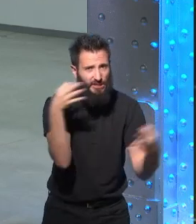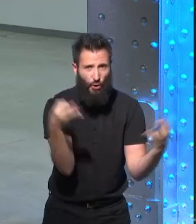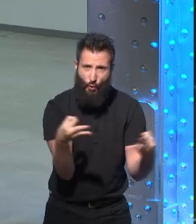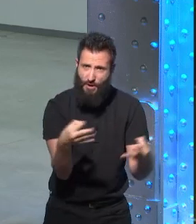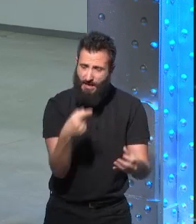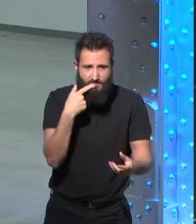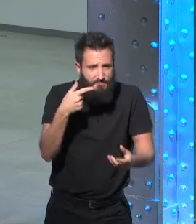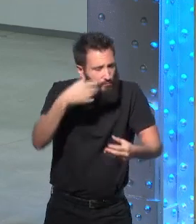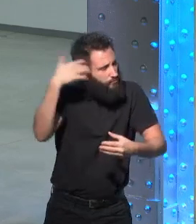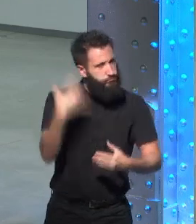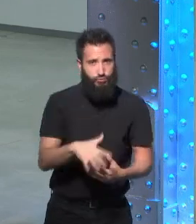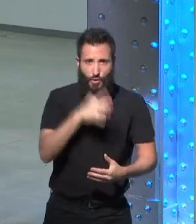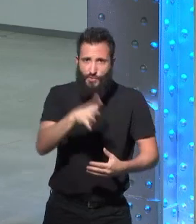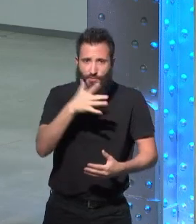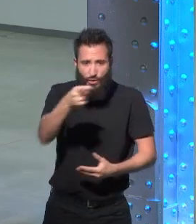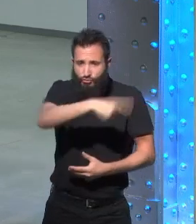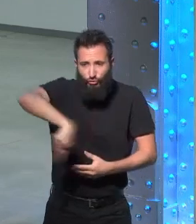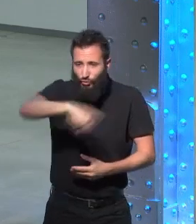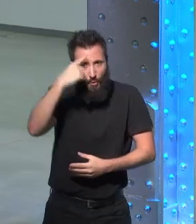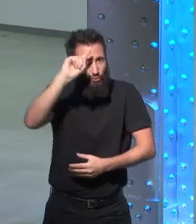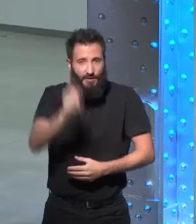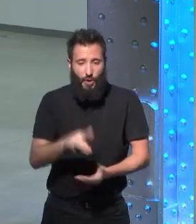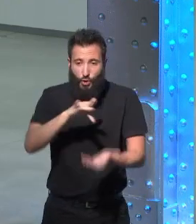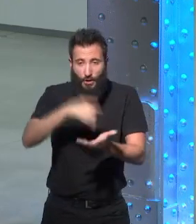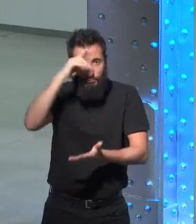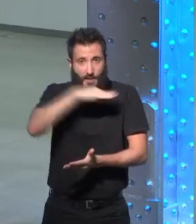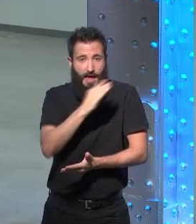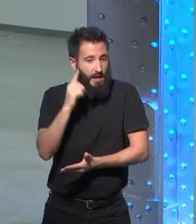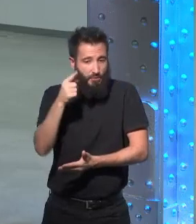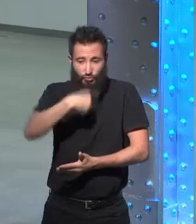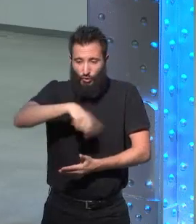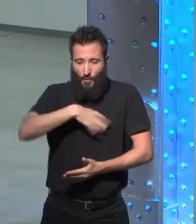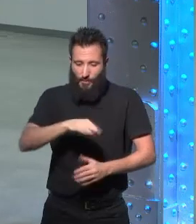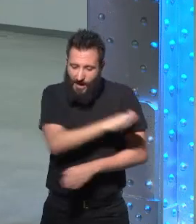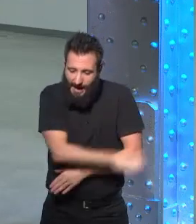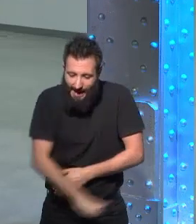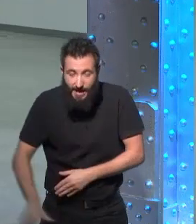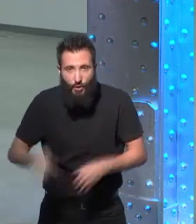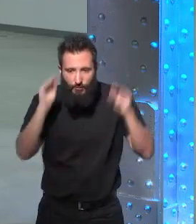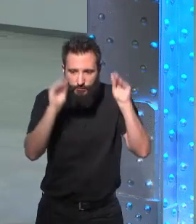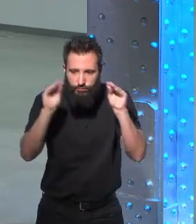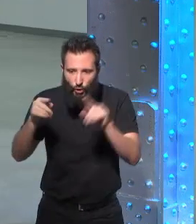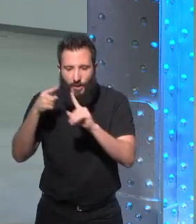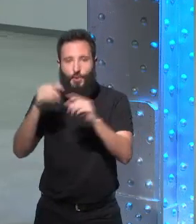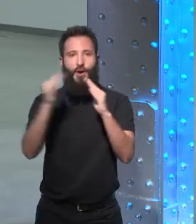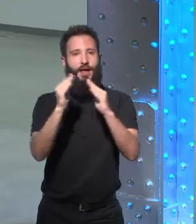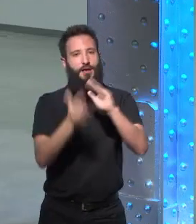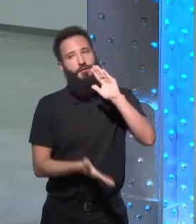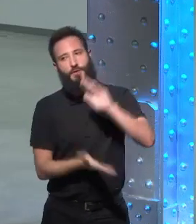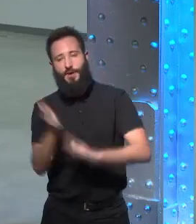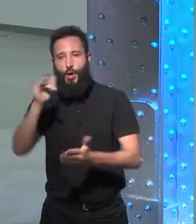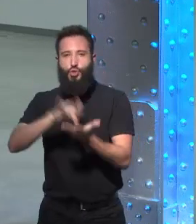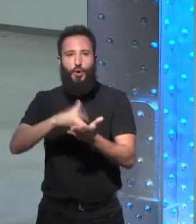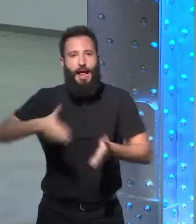ciberseguridad, ¿vale? Nosotros como padres somos capaces de formar a nuestros hijos, por ejemplo, cuando salen de casa, a que no crucen